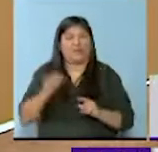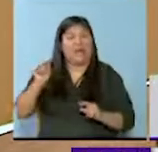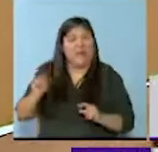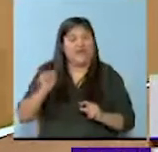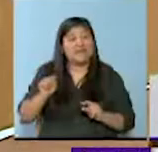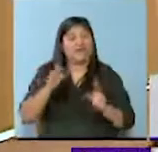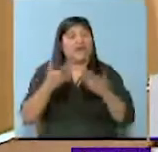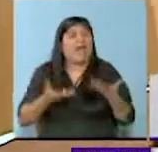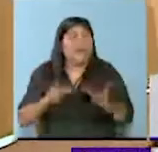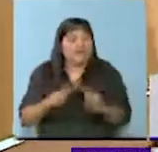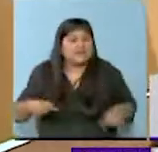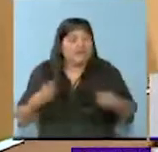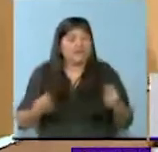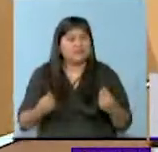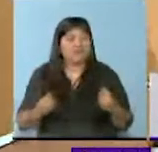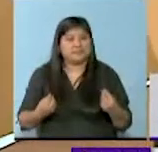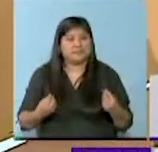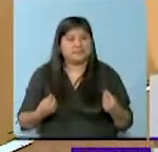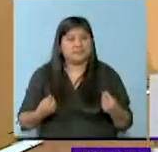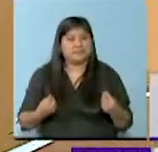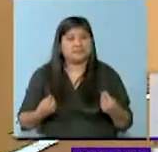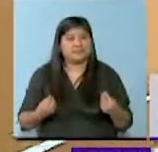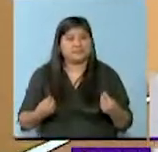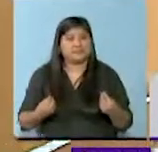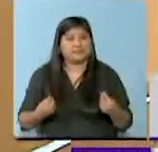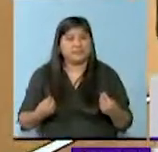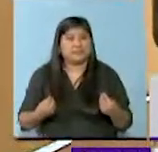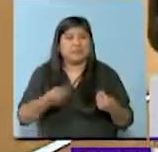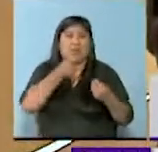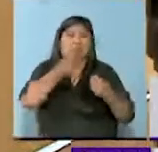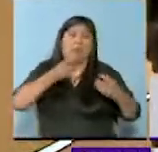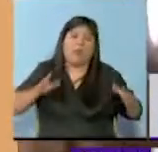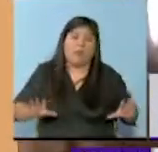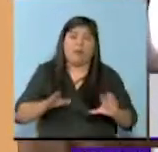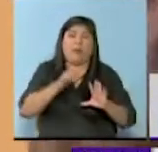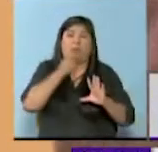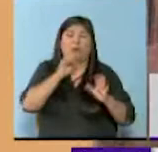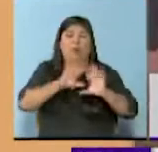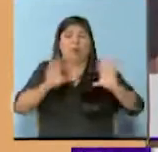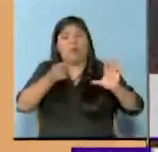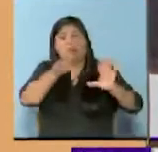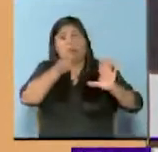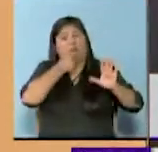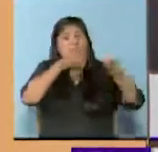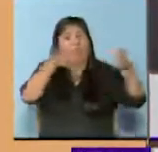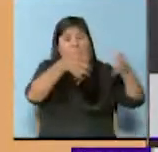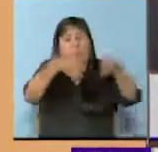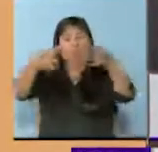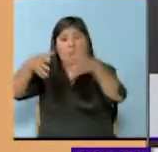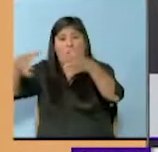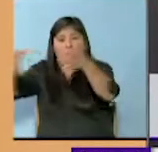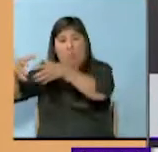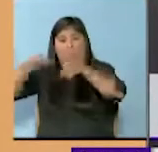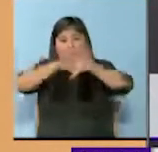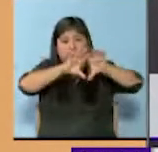es, digamos, pretender hacer una suerte de franja sin ya ningún tipo de distinción